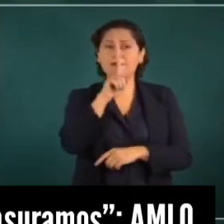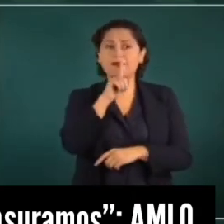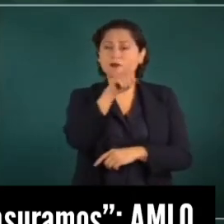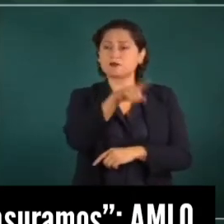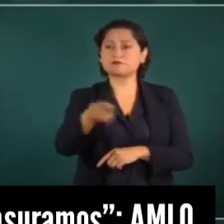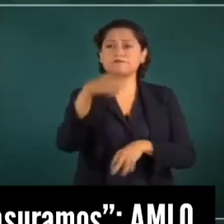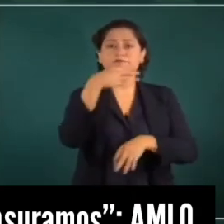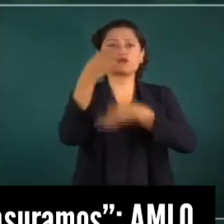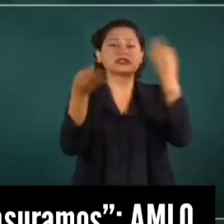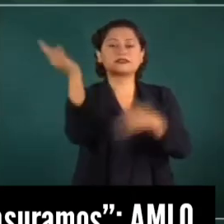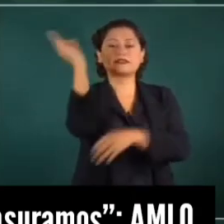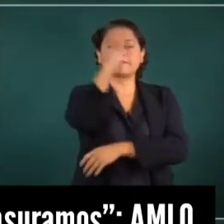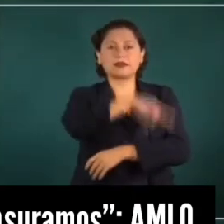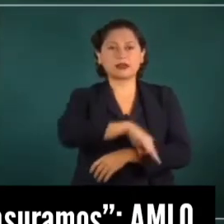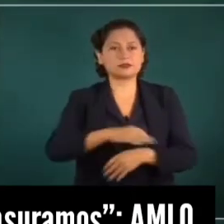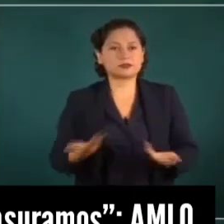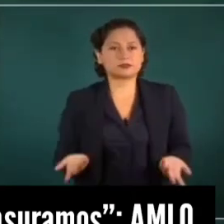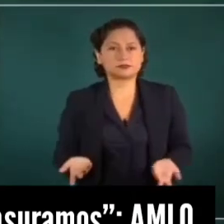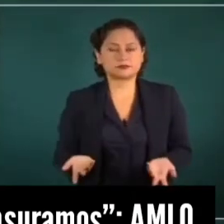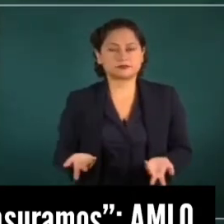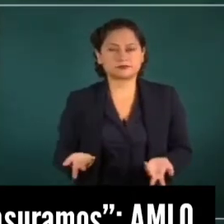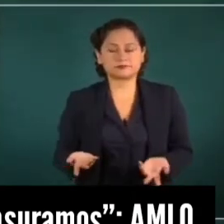falsarios,